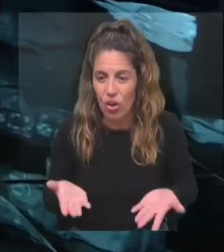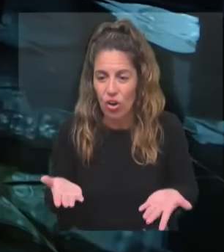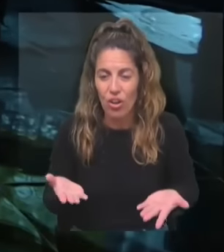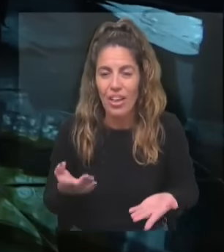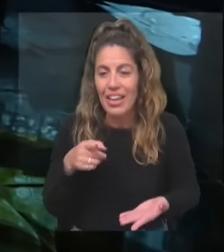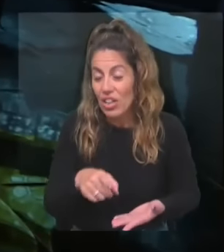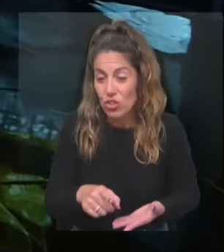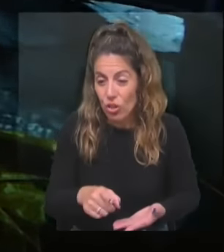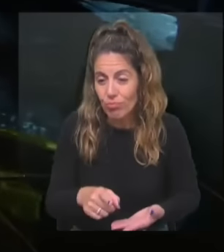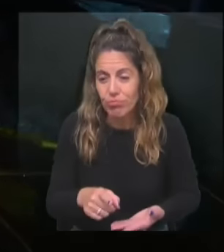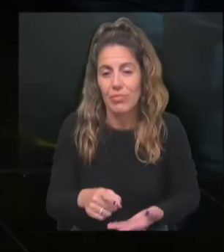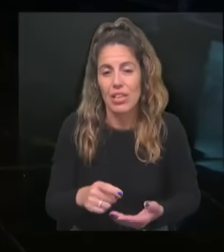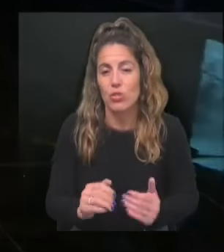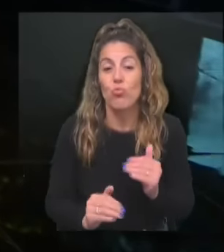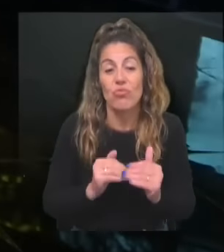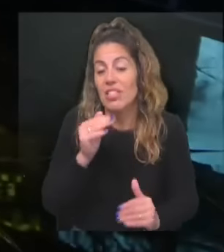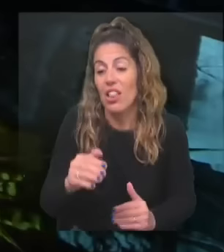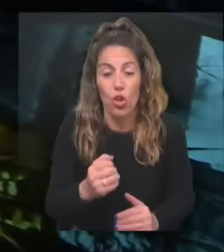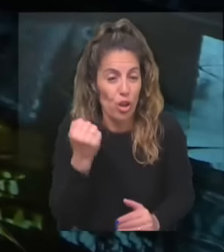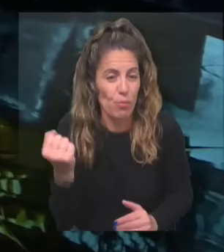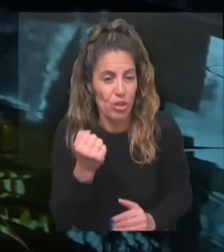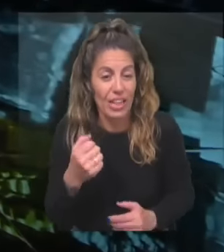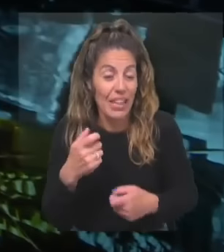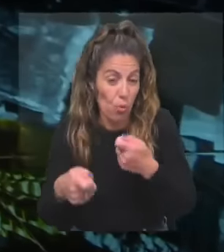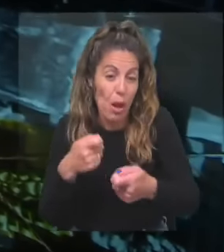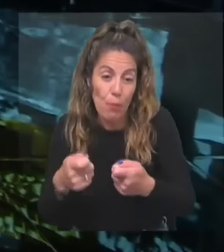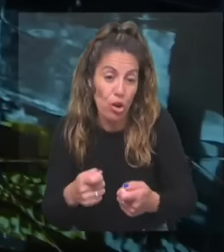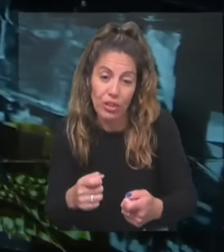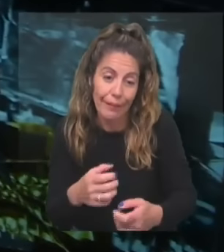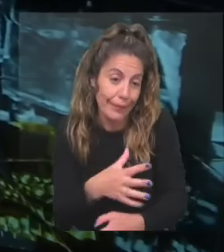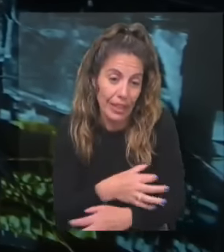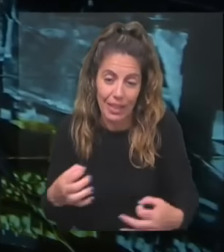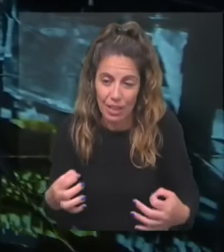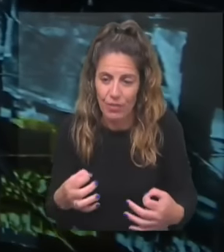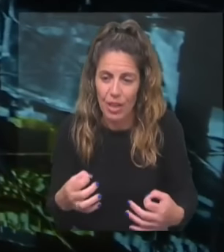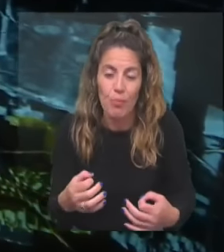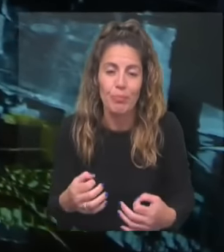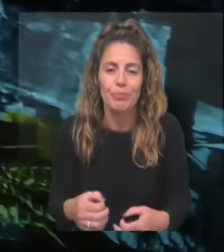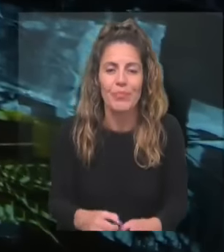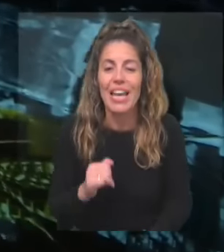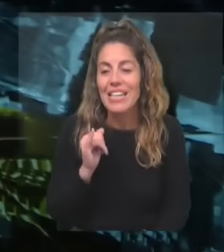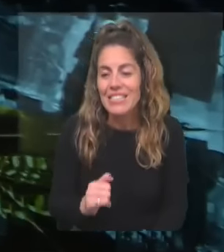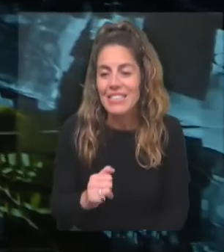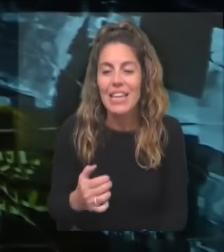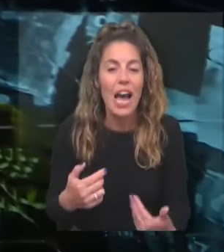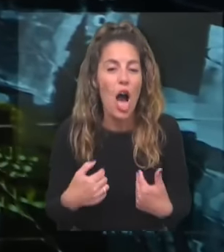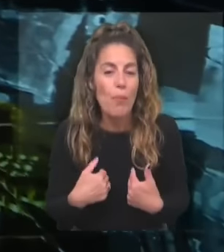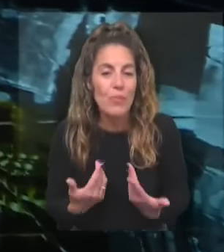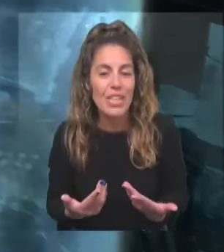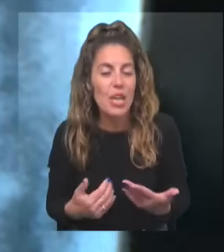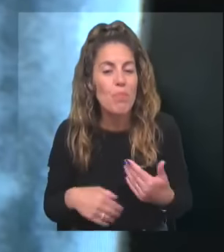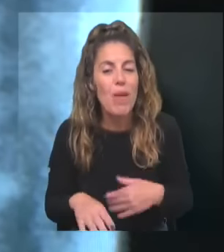salto muy, muy importante, un aporte increíble, ¿no? No sé. Sí, a mí más